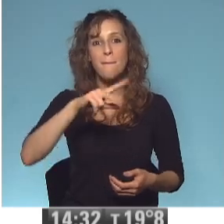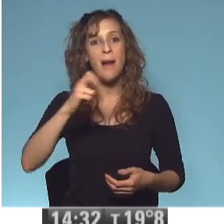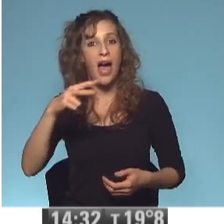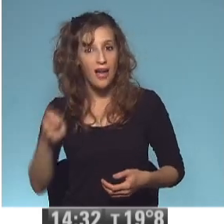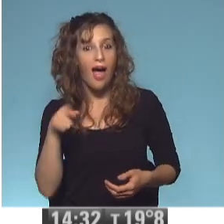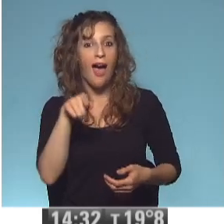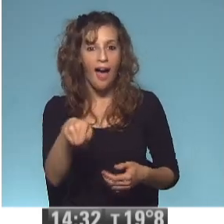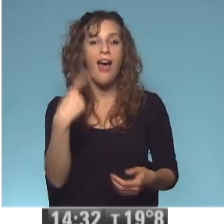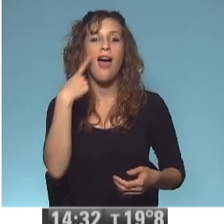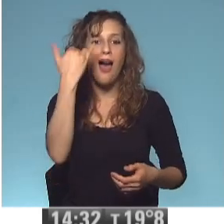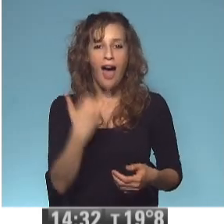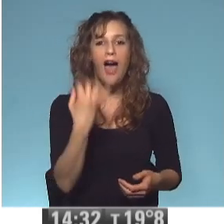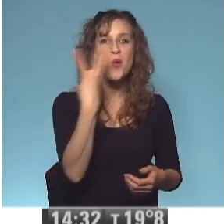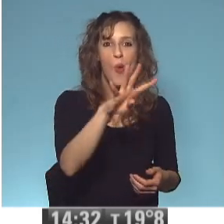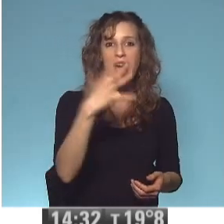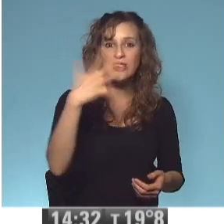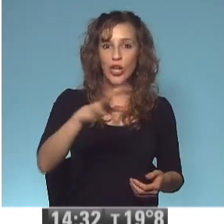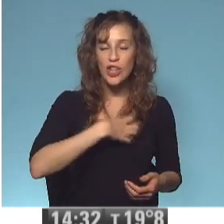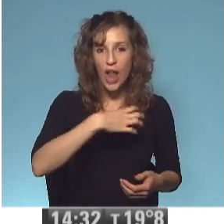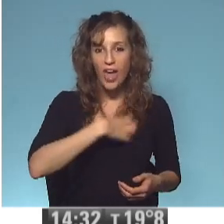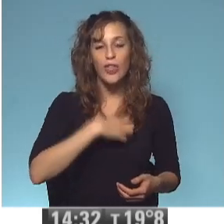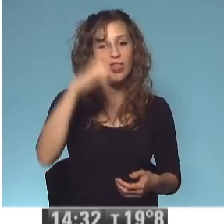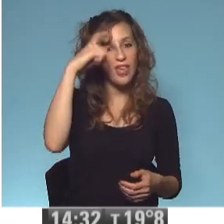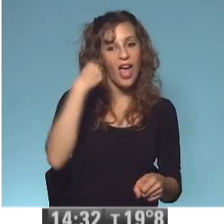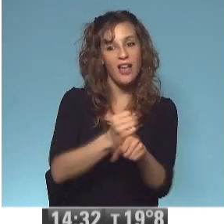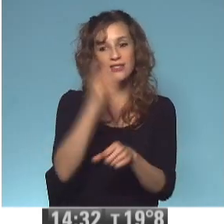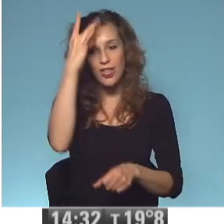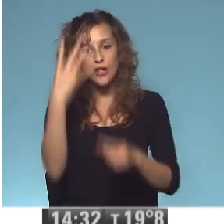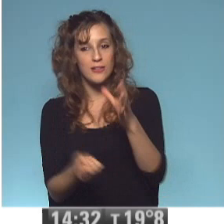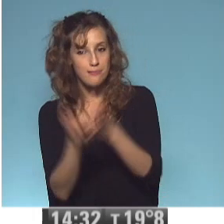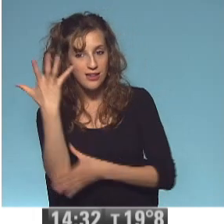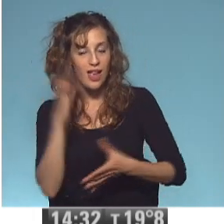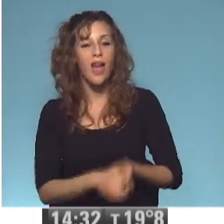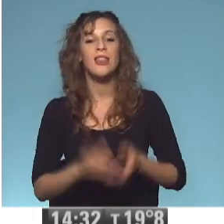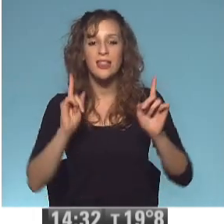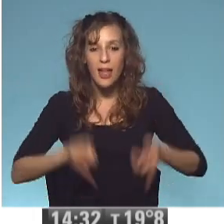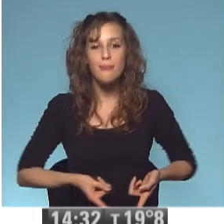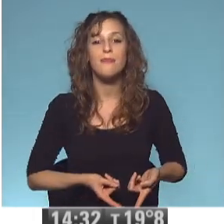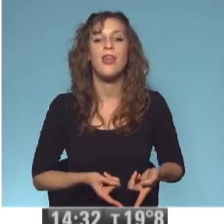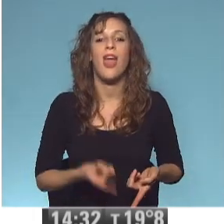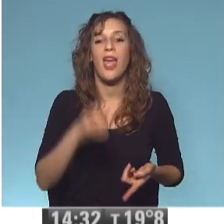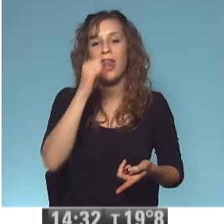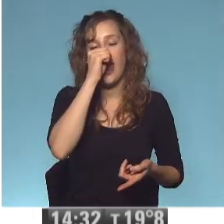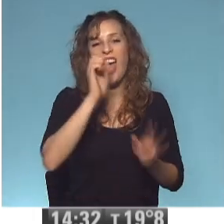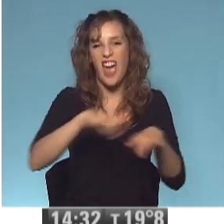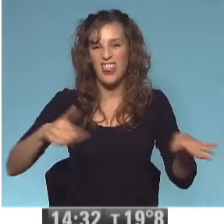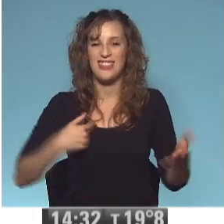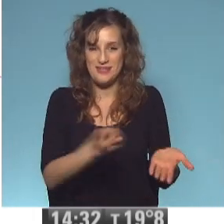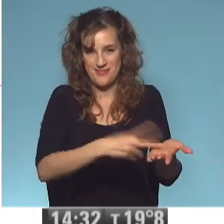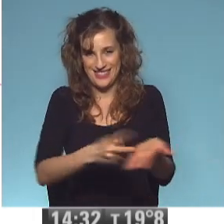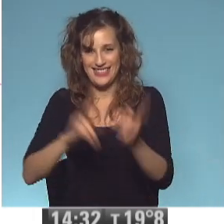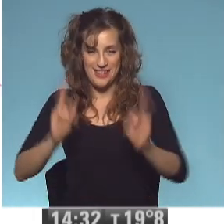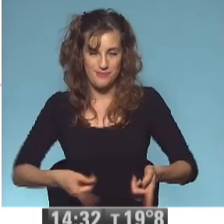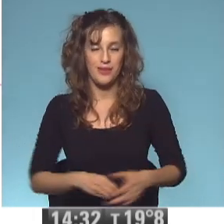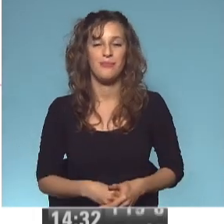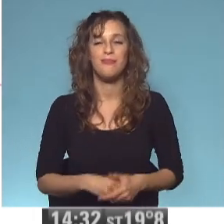de cuarto y quinto grado de 10 a 12 y además las repeticiones de nivel inicial, primero, segundo y tercer grado. Y en